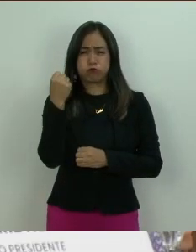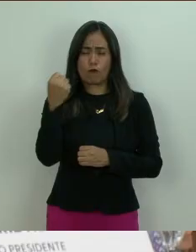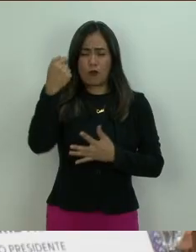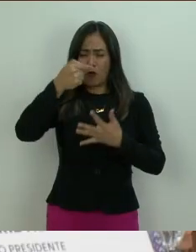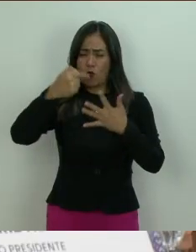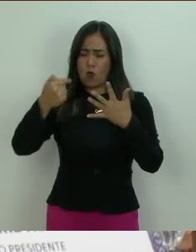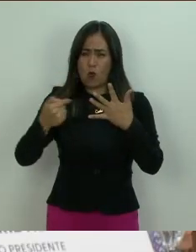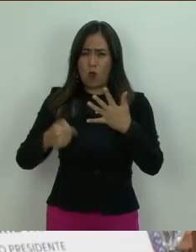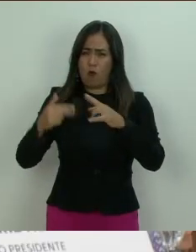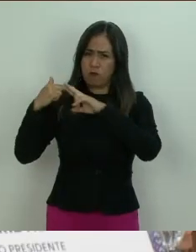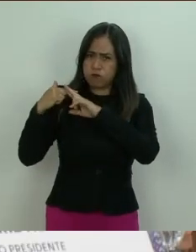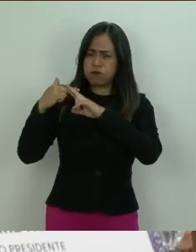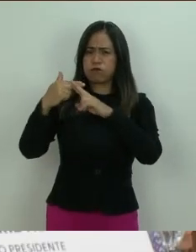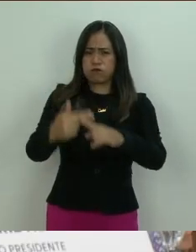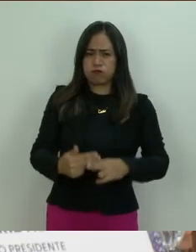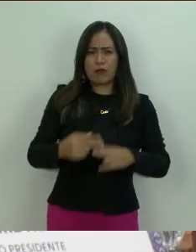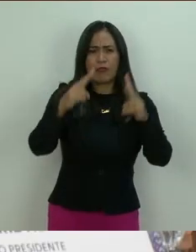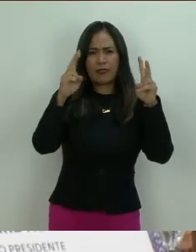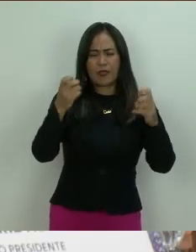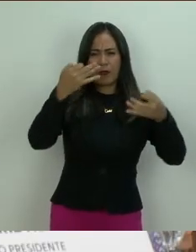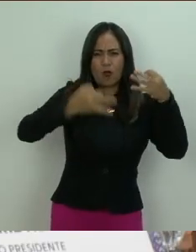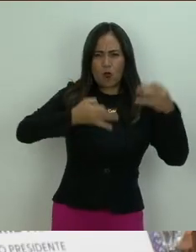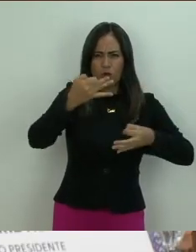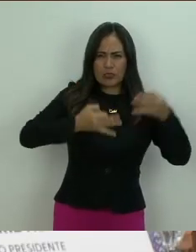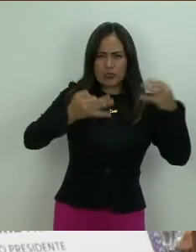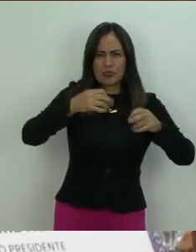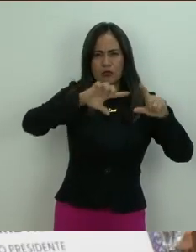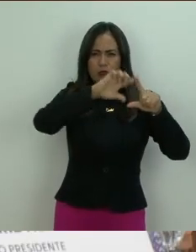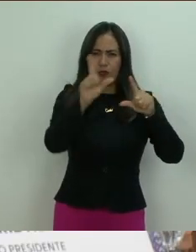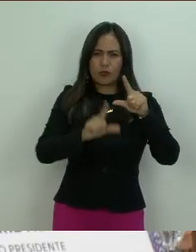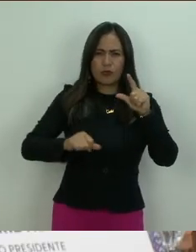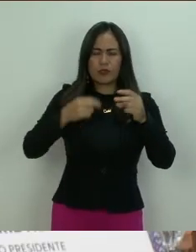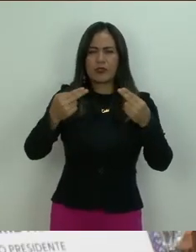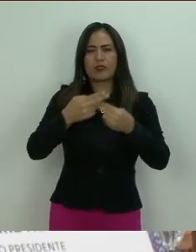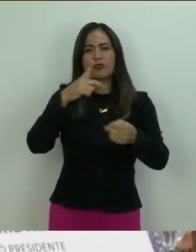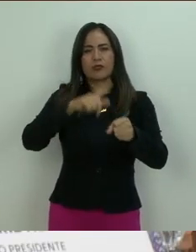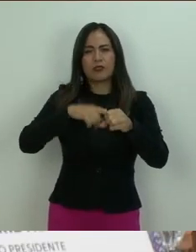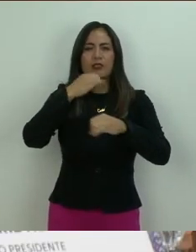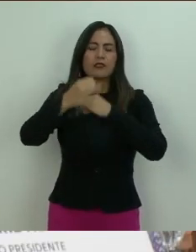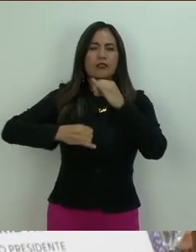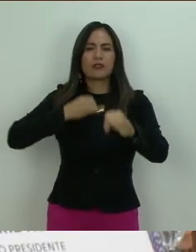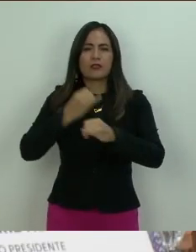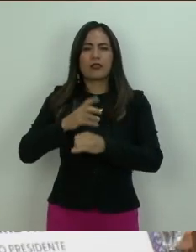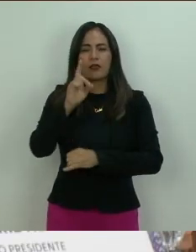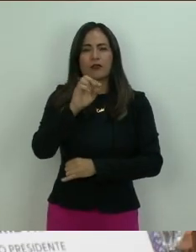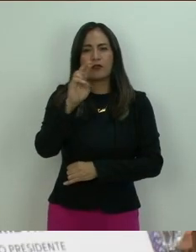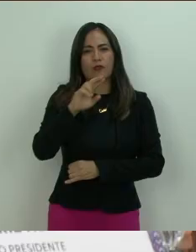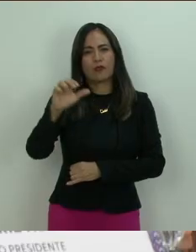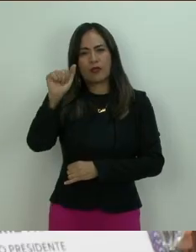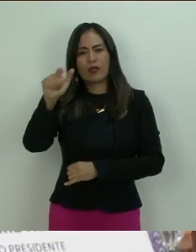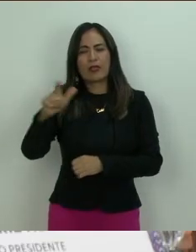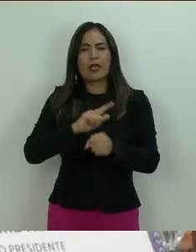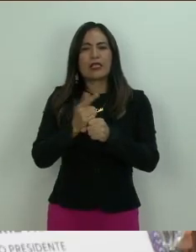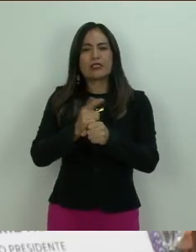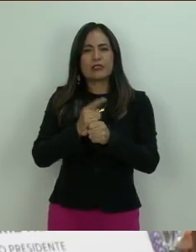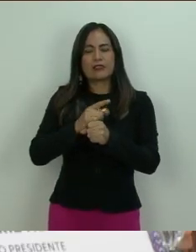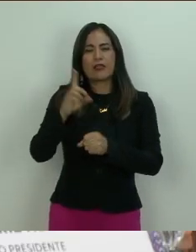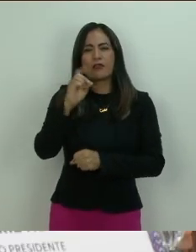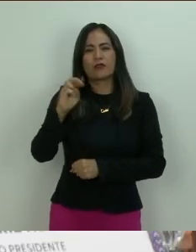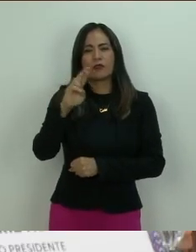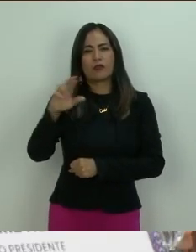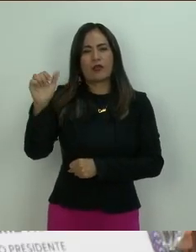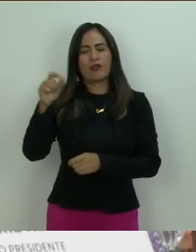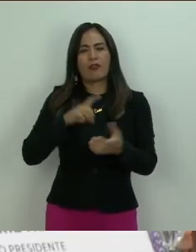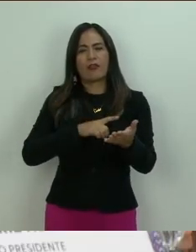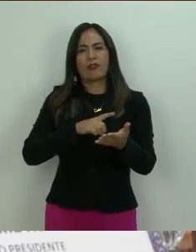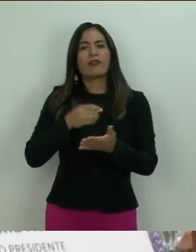trayectoria académica y jurisdiccional en el ámbito nacional e internacional. La doctora Bonifaz es licenciada y doctora en Derecho por la